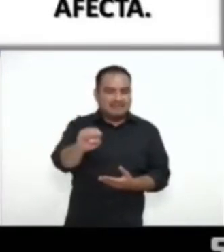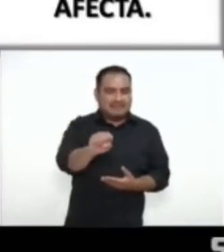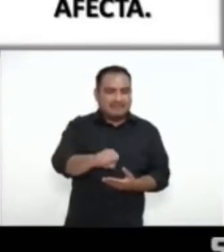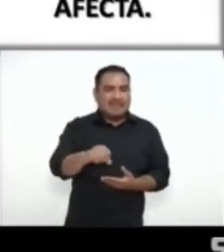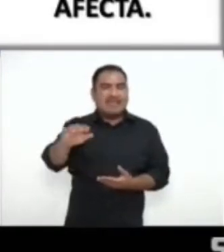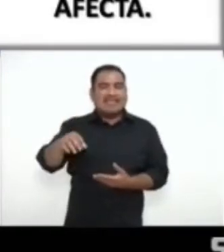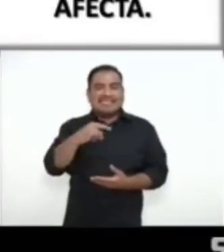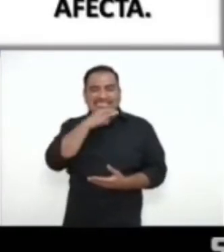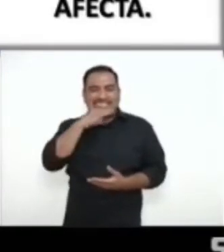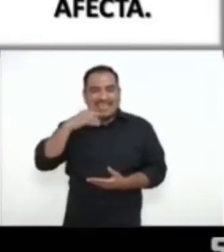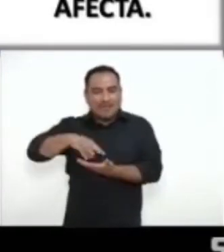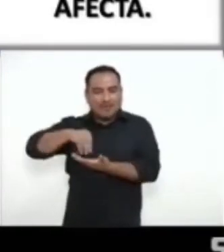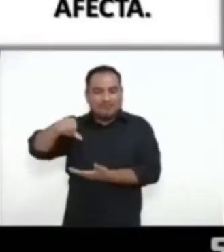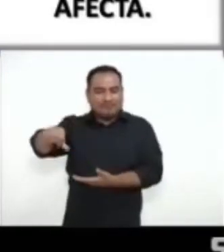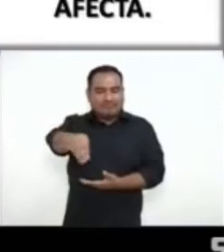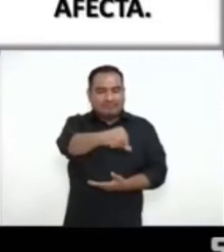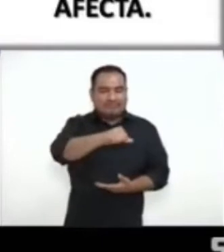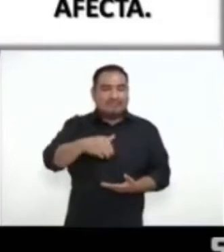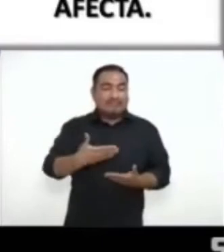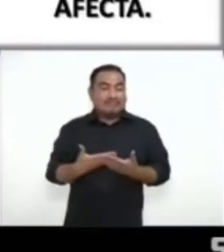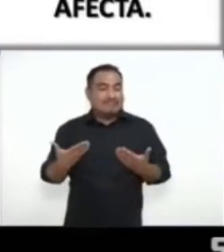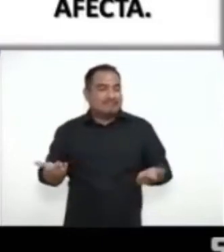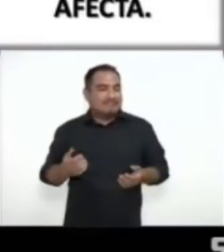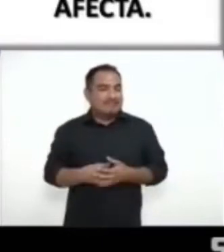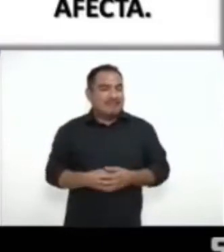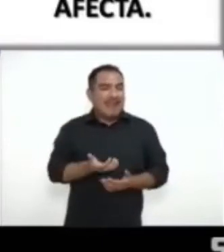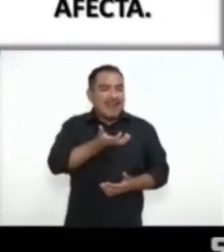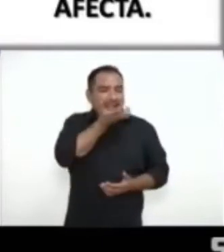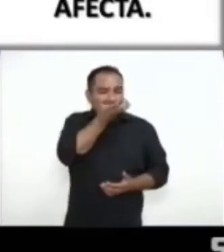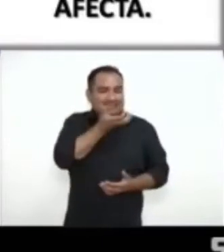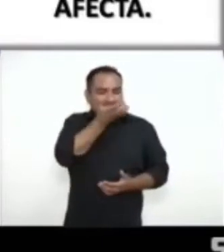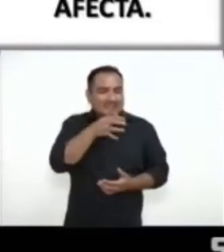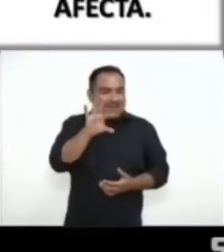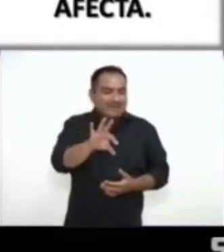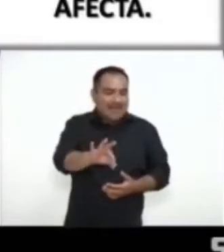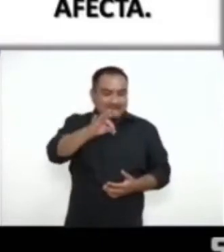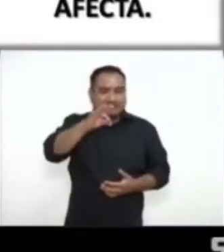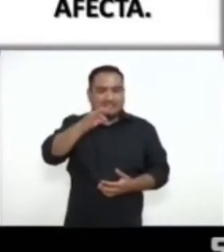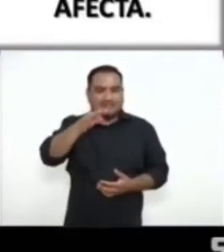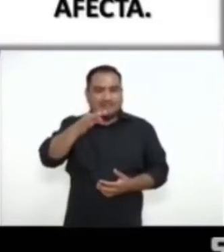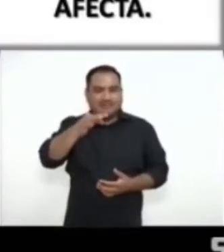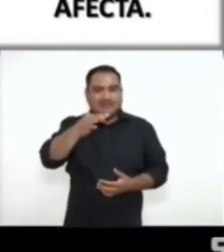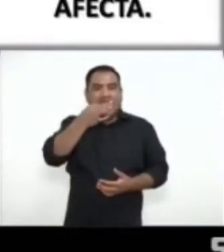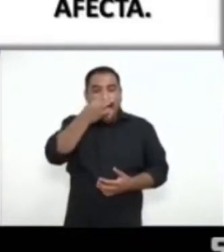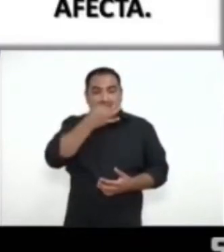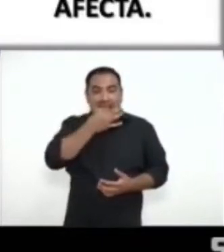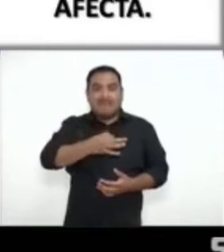tajín. Y ahora quiero que agarre una jícama o un pepino y lo